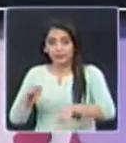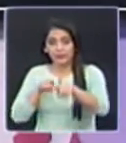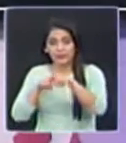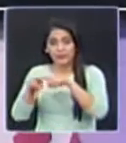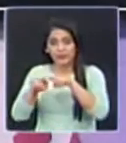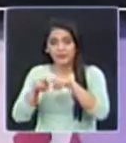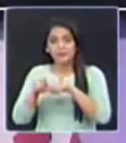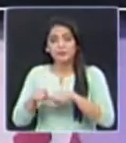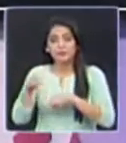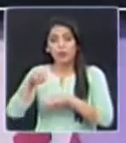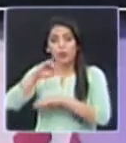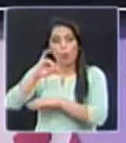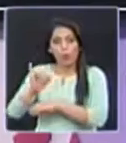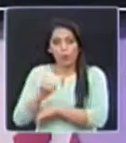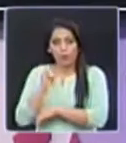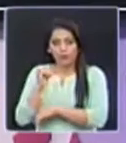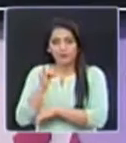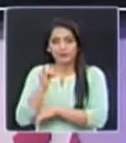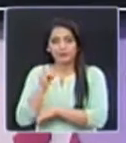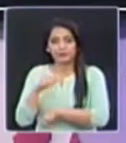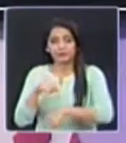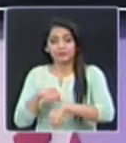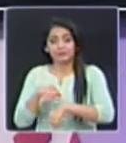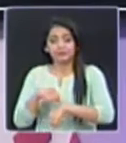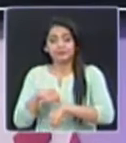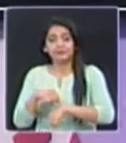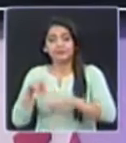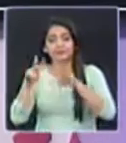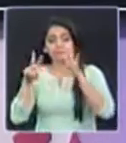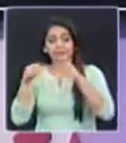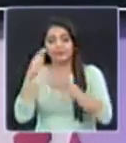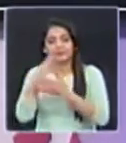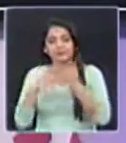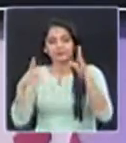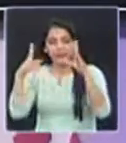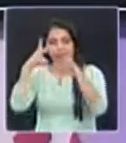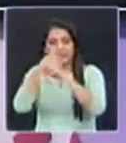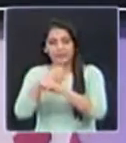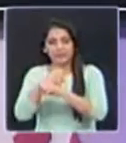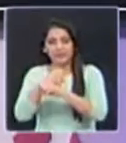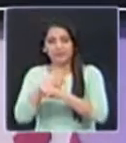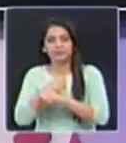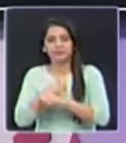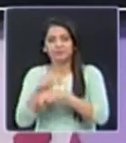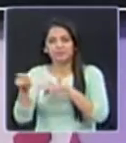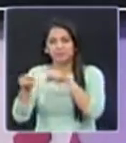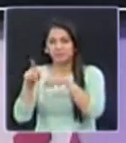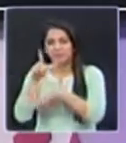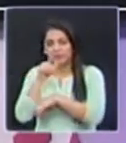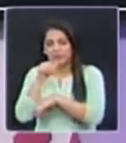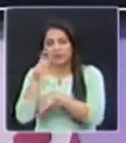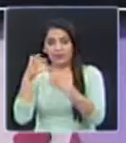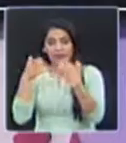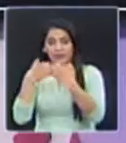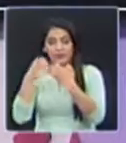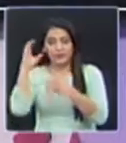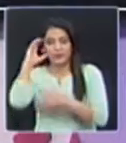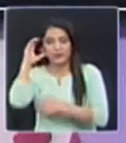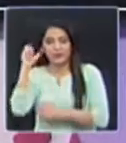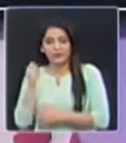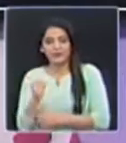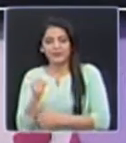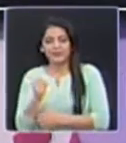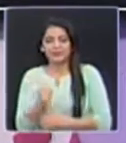fútbol ecuatoriano este jueves, 19 horas con 30 minutos en el Capuel frente al Deportivo Cuenca. Con informaciones del plantel millonario nos despedimos